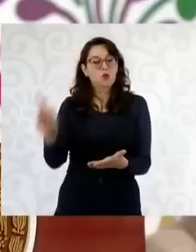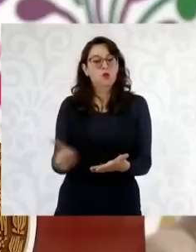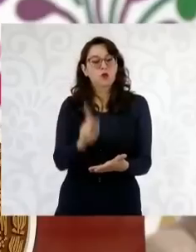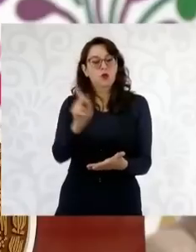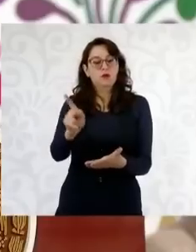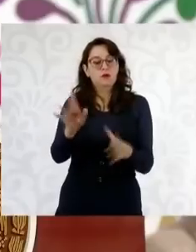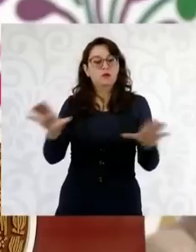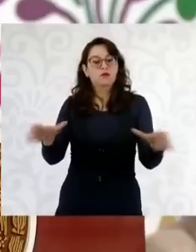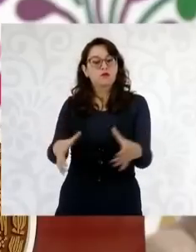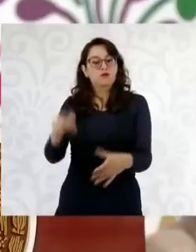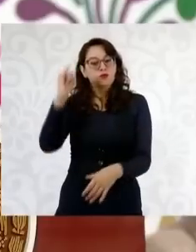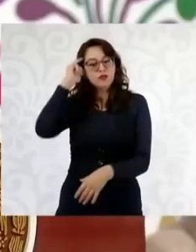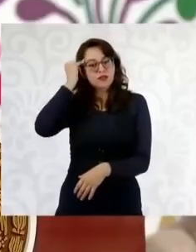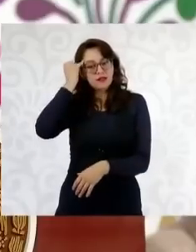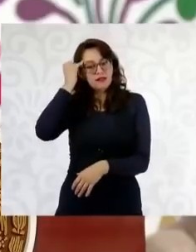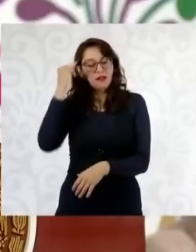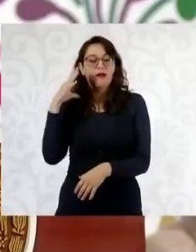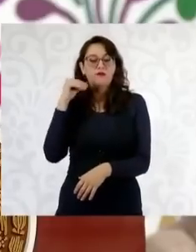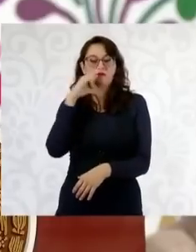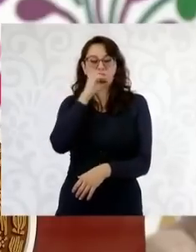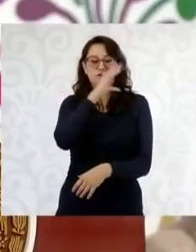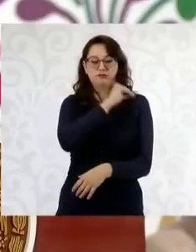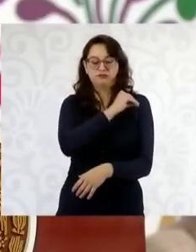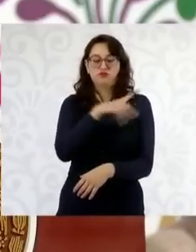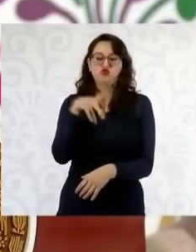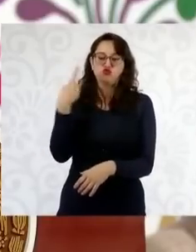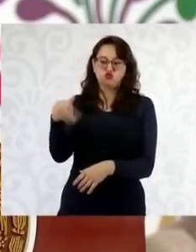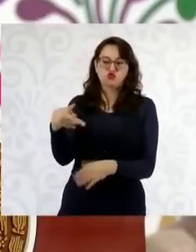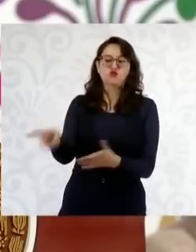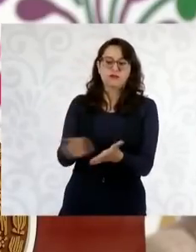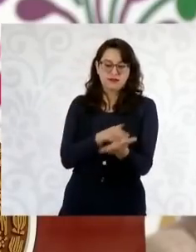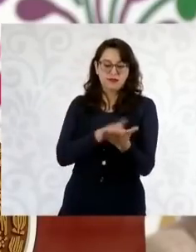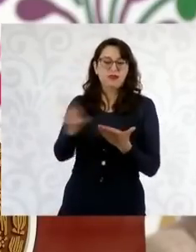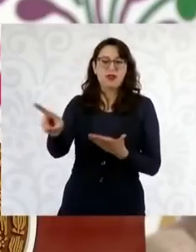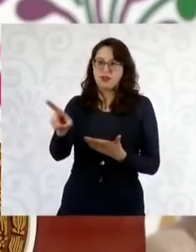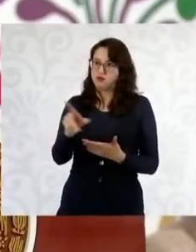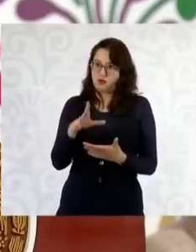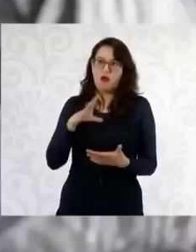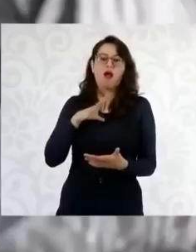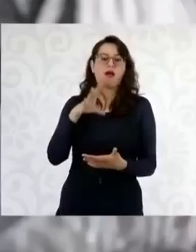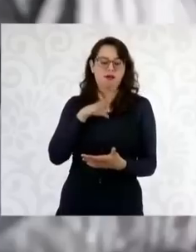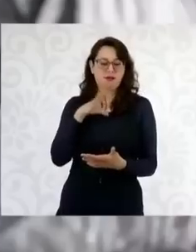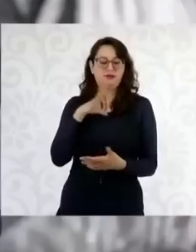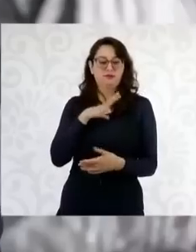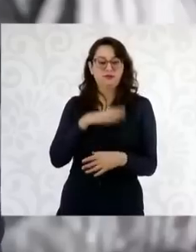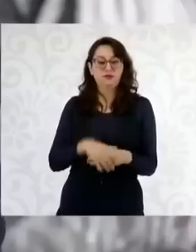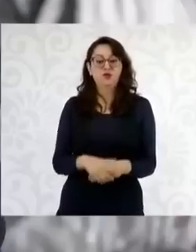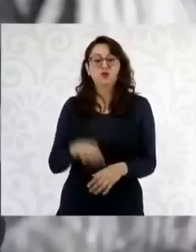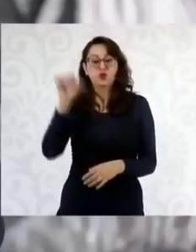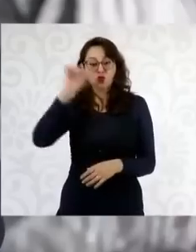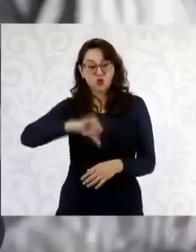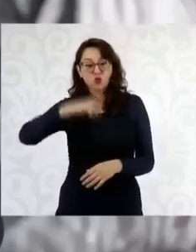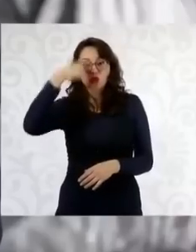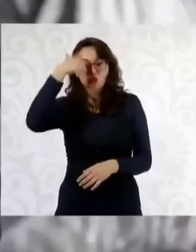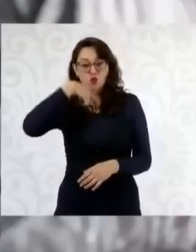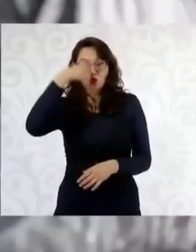y comunidades indígenas y afromexicanas como sujetos de derecho público. Hoy en la noche vamos a estar con